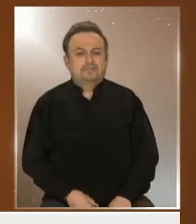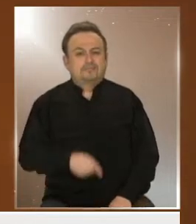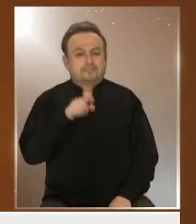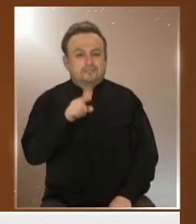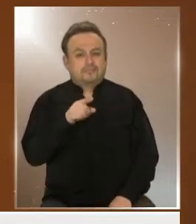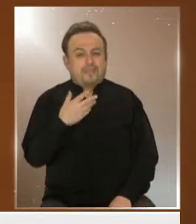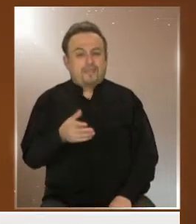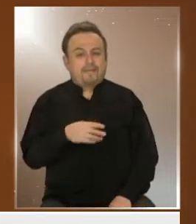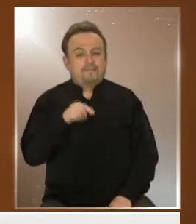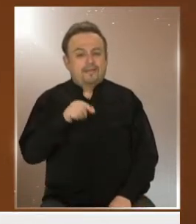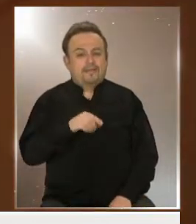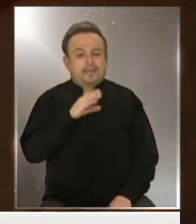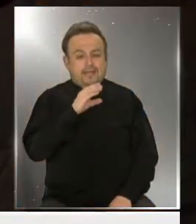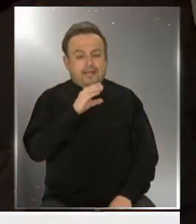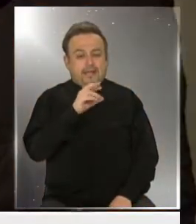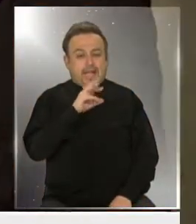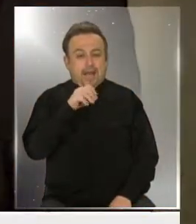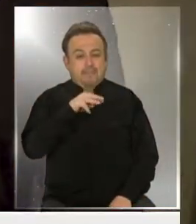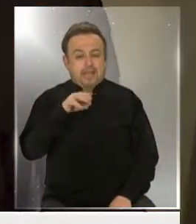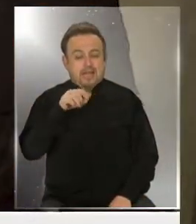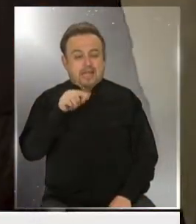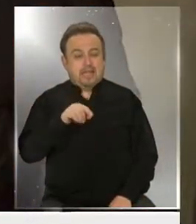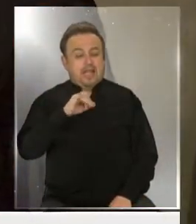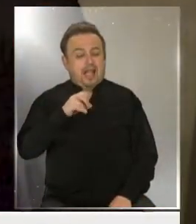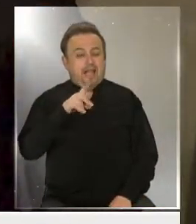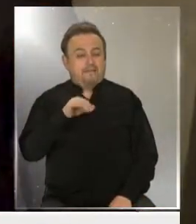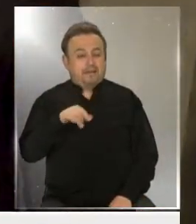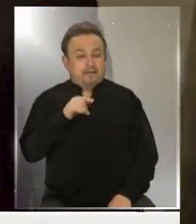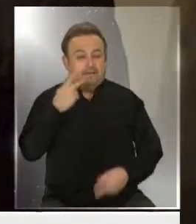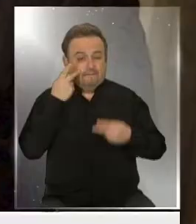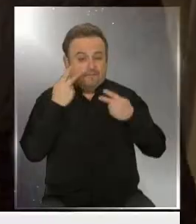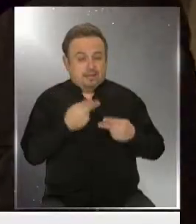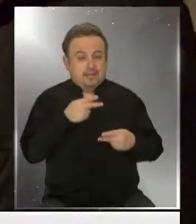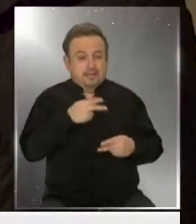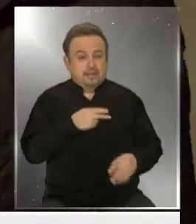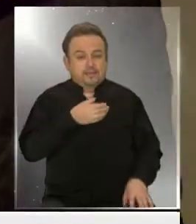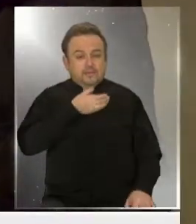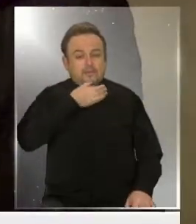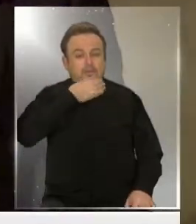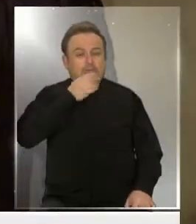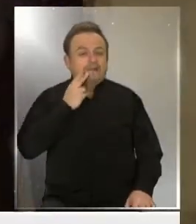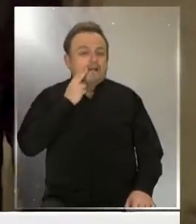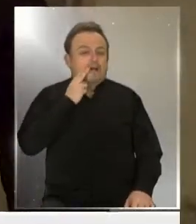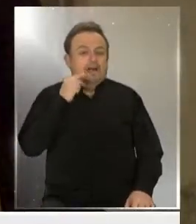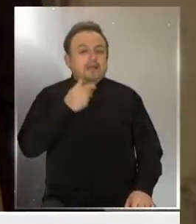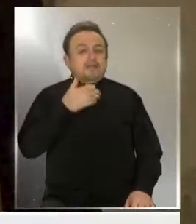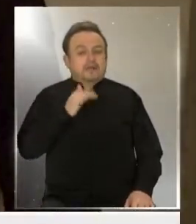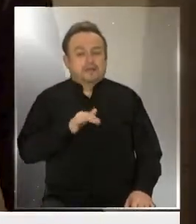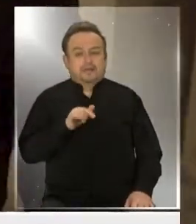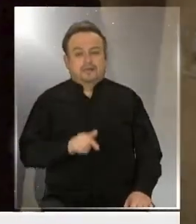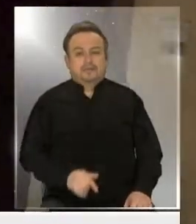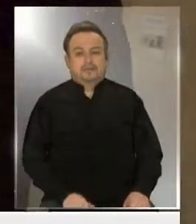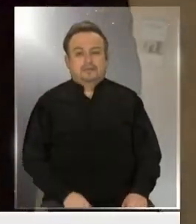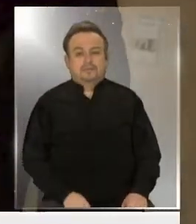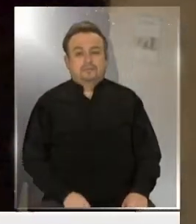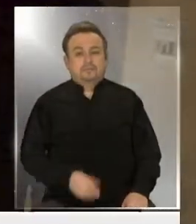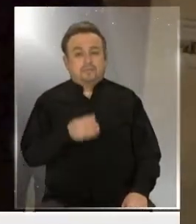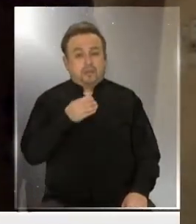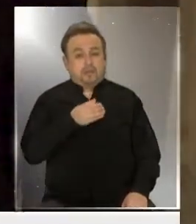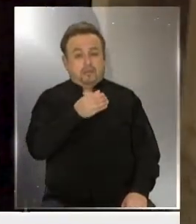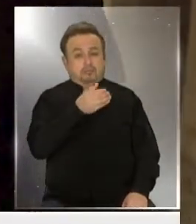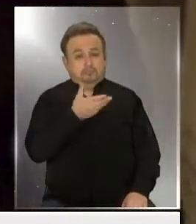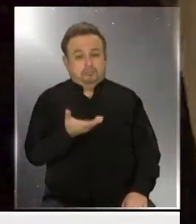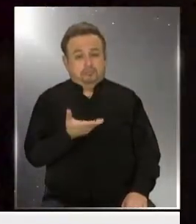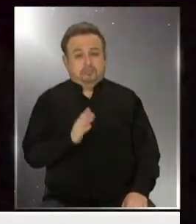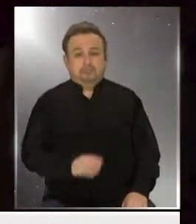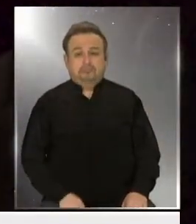Justamente estamos tomando ahora un carmener, doña Javiera, y es una de las gracias también de las visitas que nosotros hacemos acá, es la posibilidad de hacerlo tomando un vino. Bueno, brindemos por doña Javiera